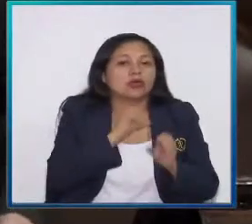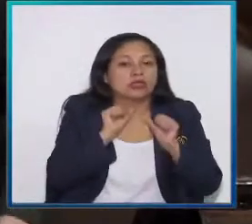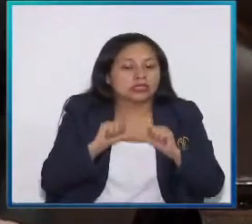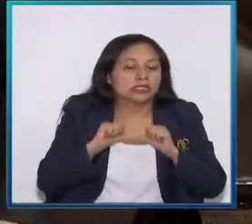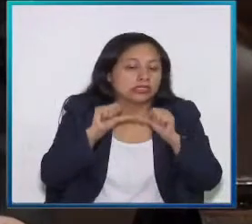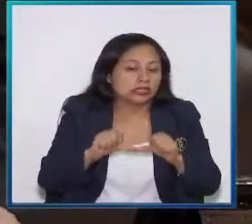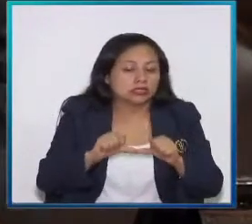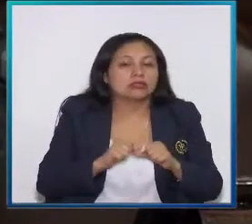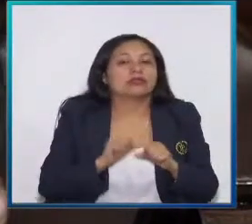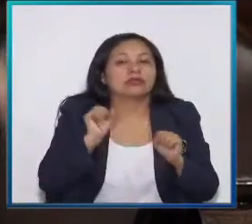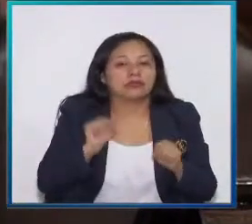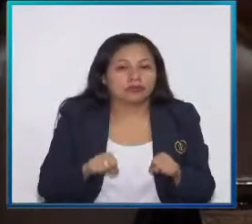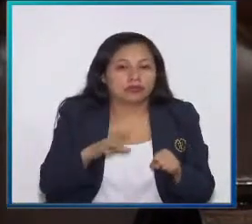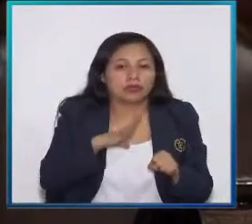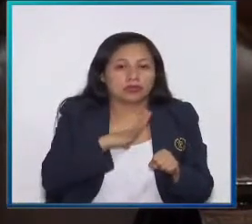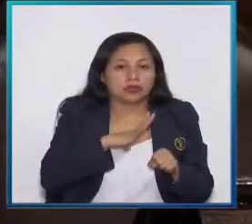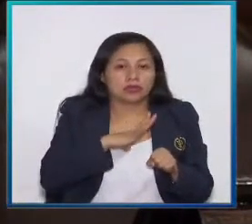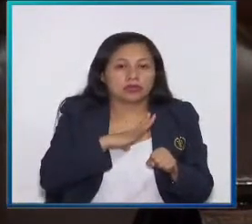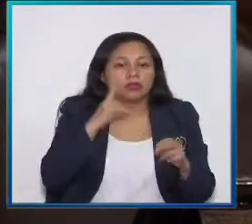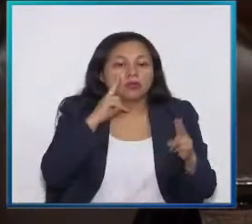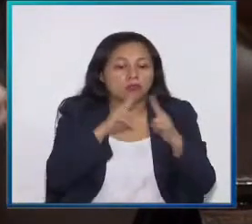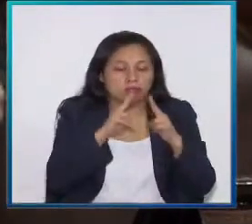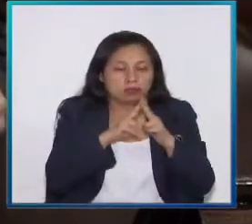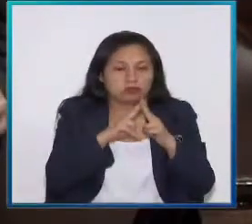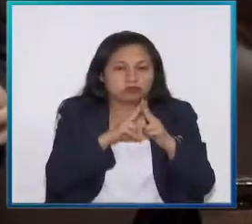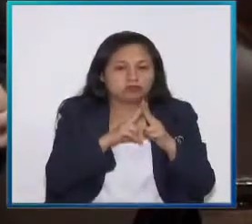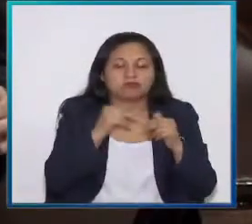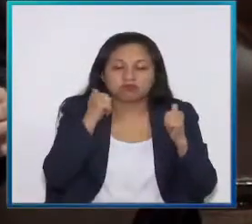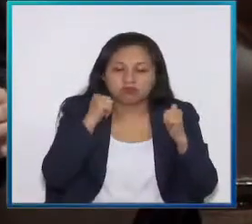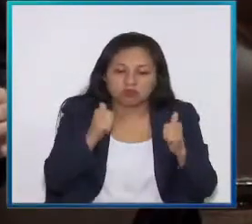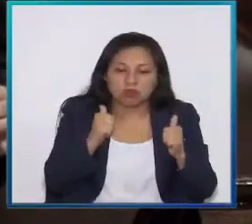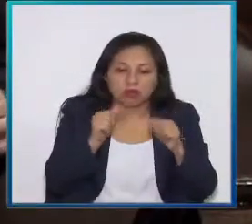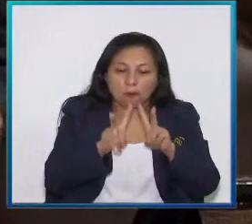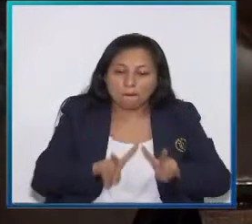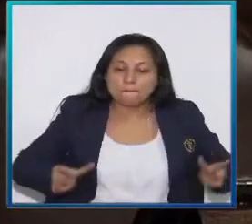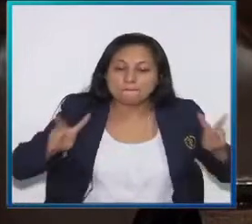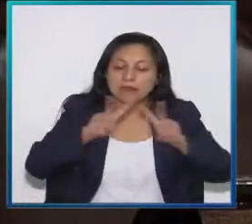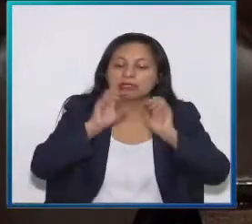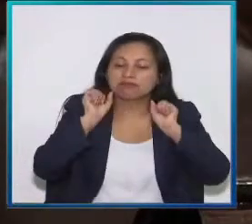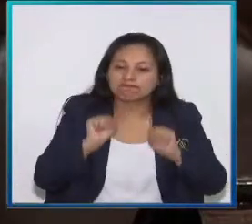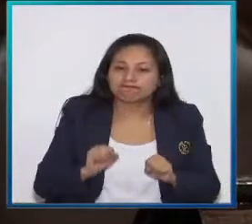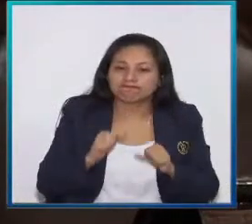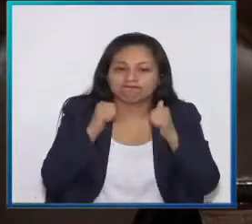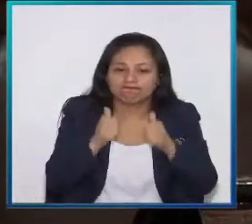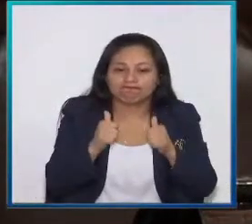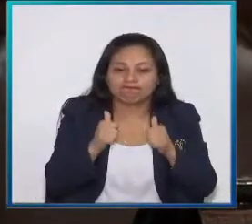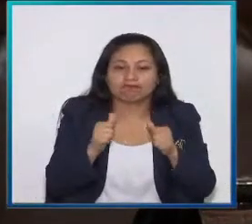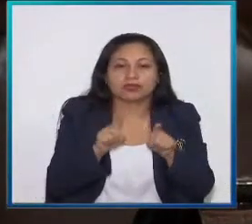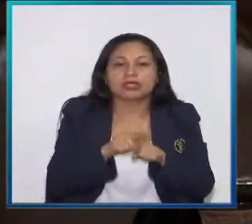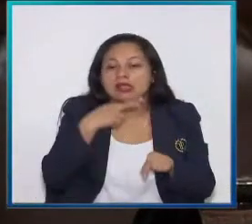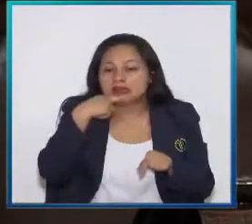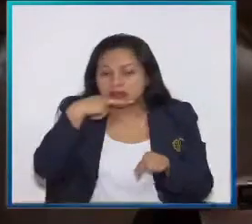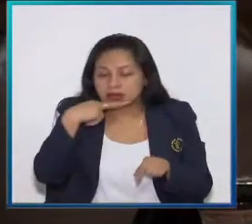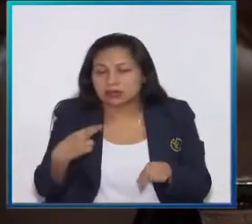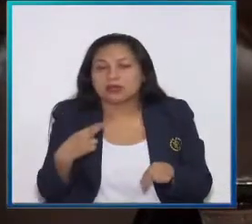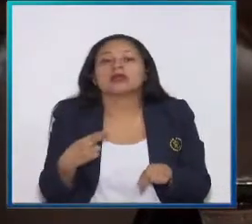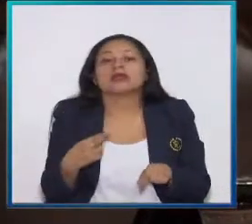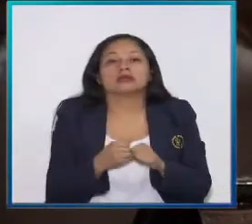Insisto, que deben tener un perfil ético donde ellos puedan